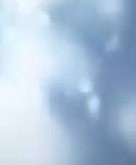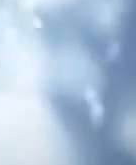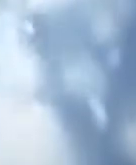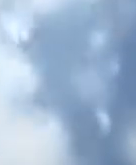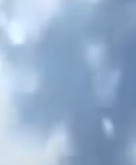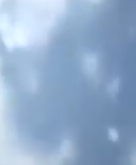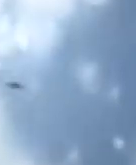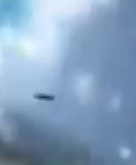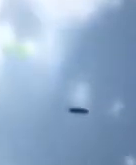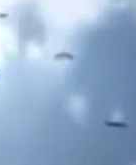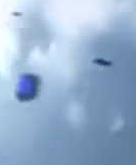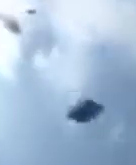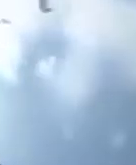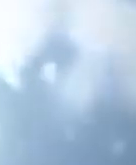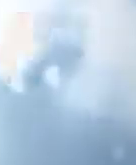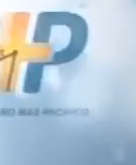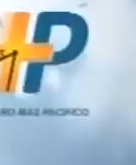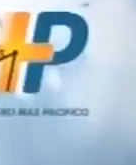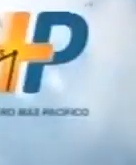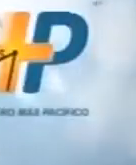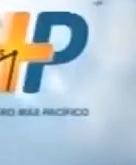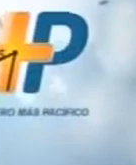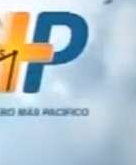una dulce tradición de amor.